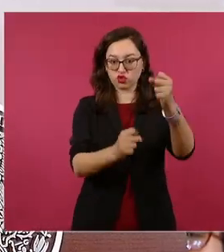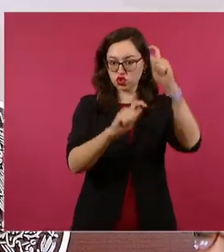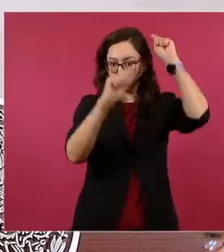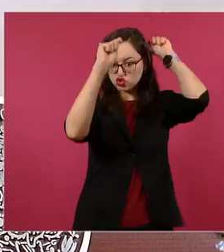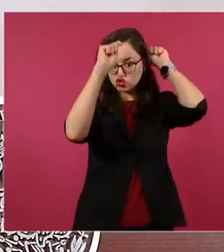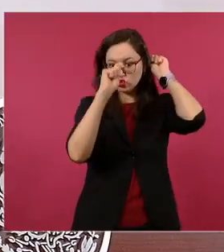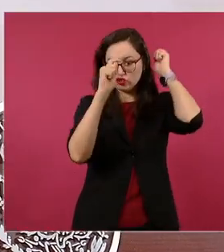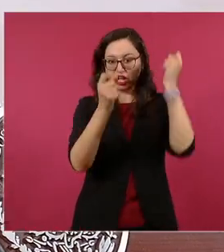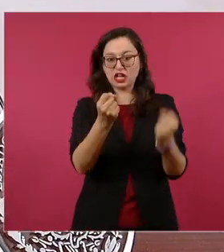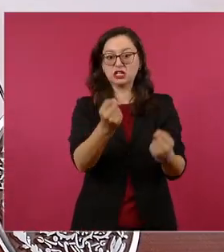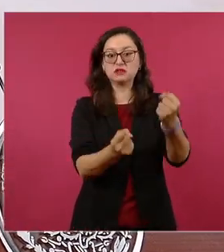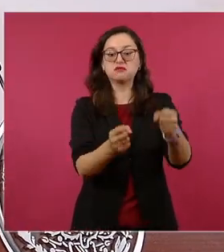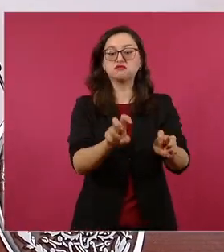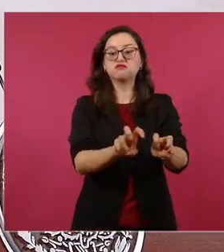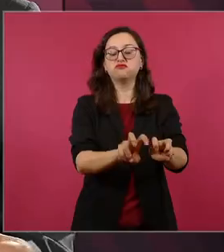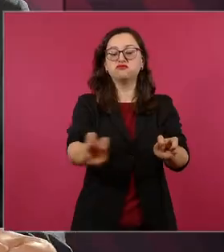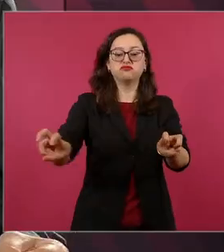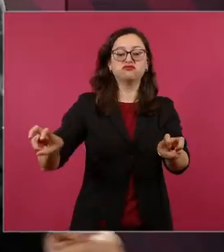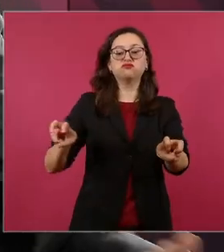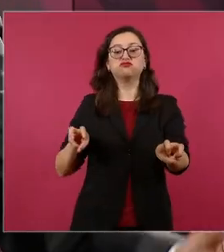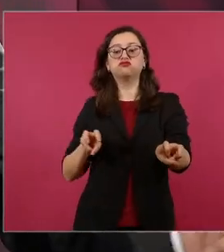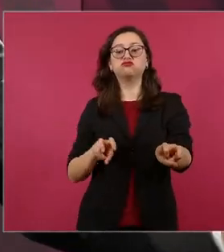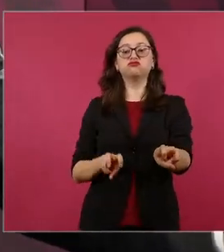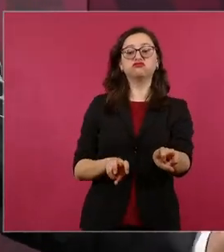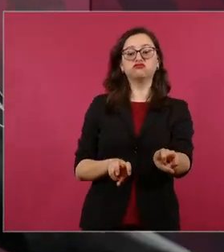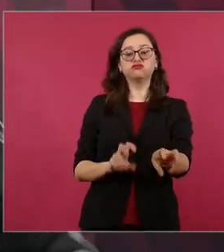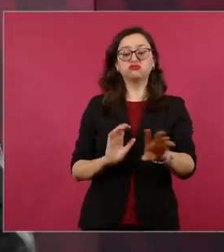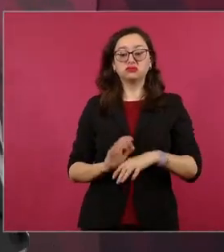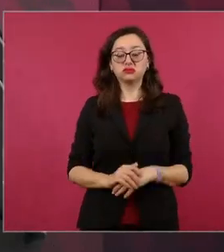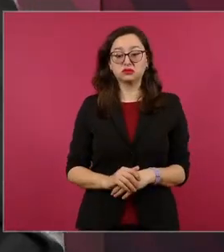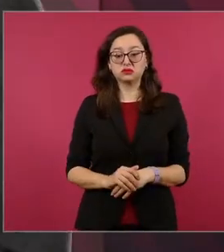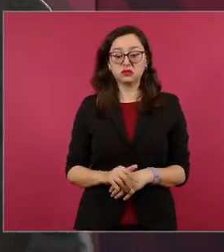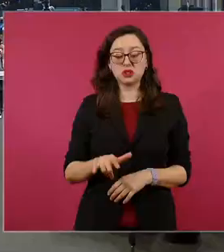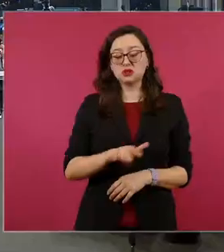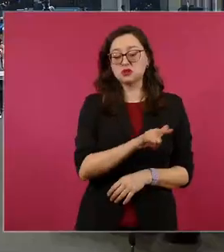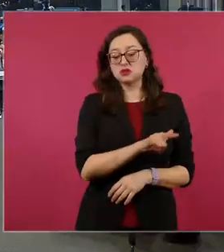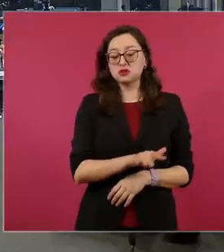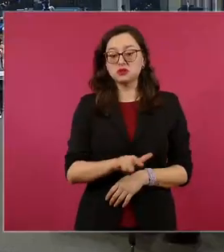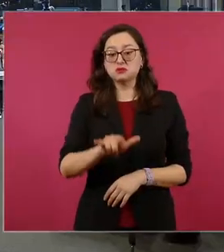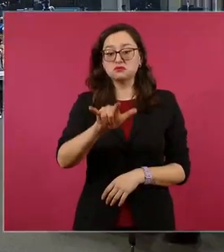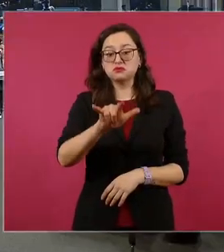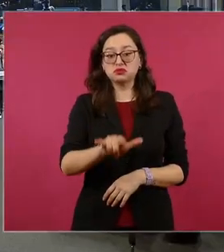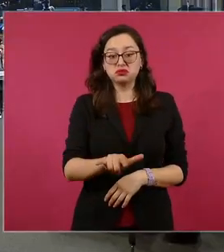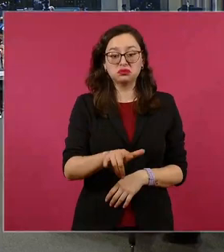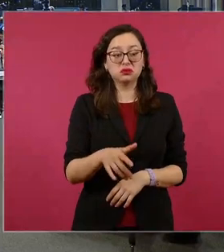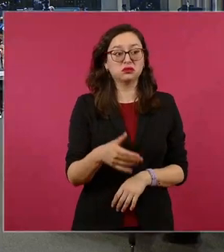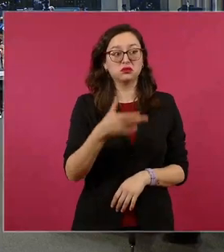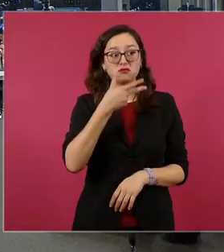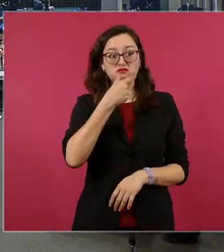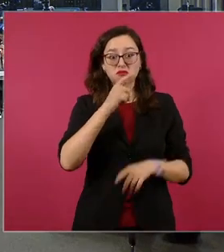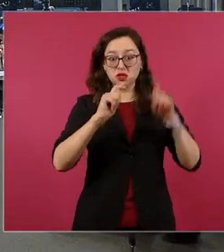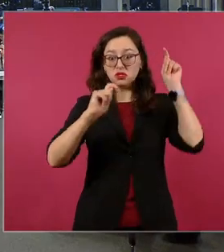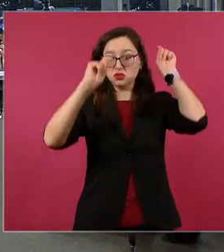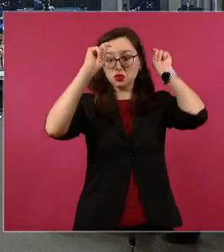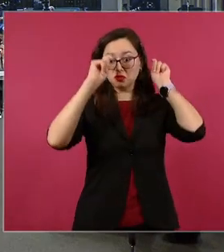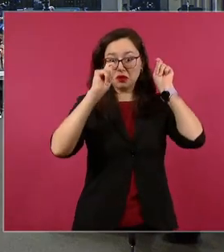y se paraba el carro y salía el conductor y le abría la puerta.